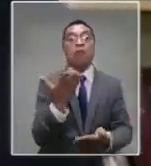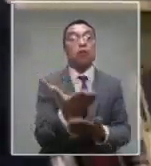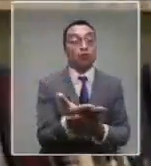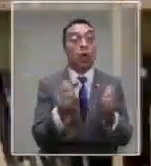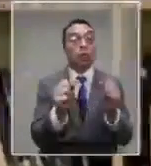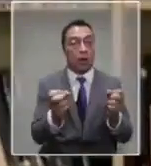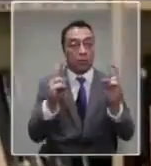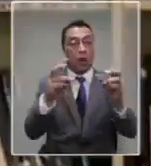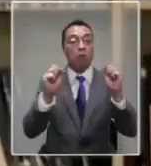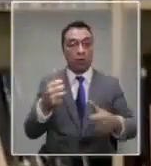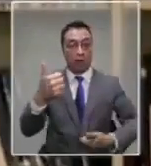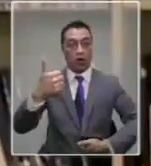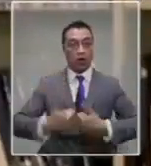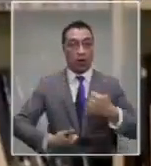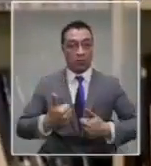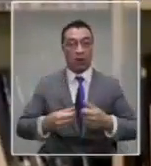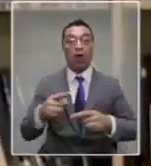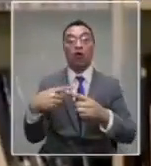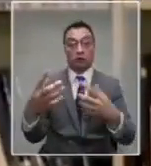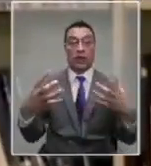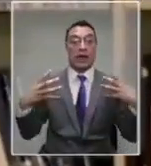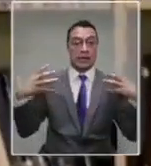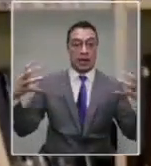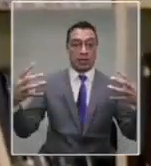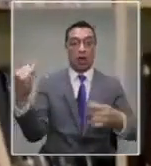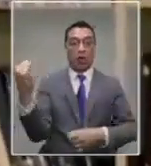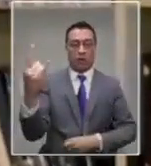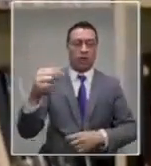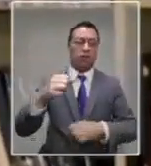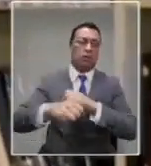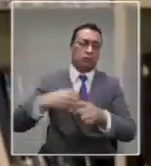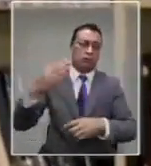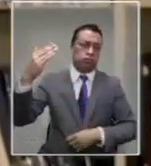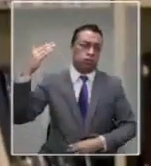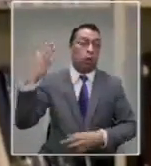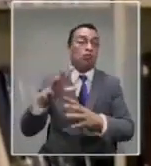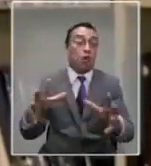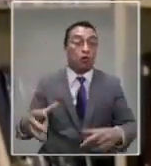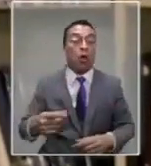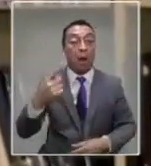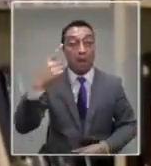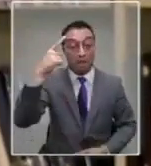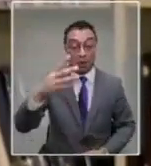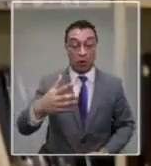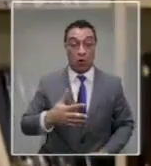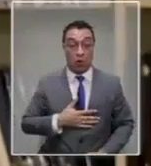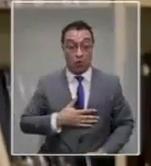tenemos la posibilidad de competir con grandes universidades que tienen grandes trayectorias, Pero